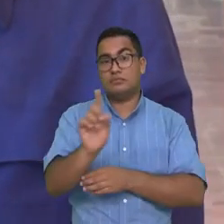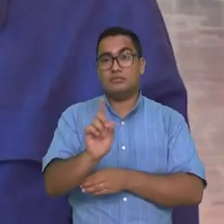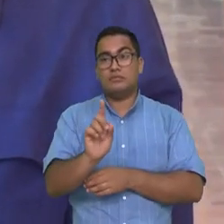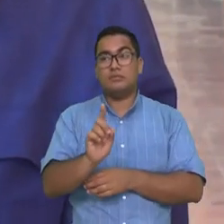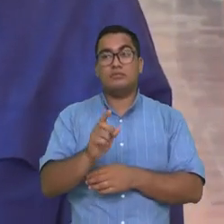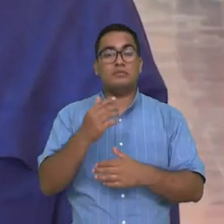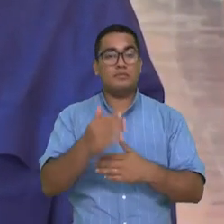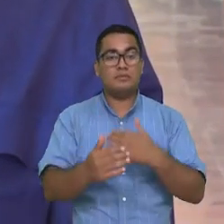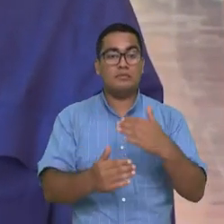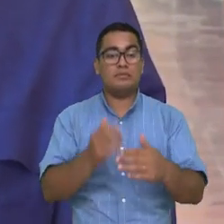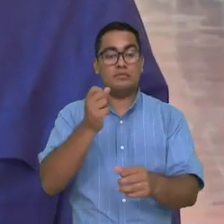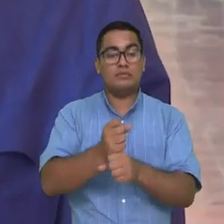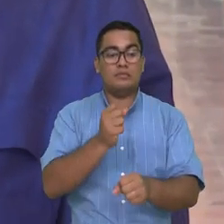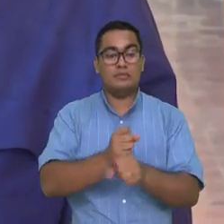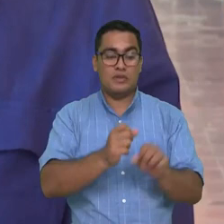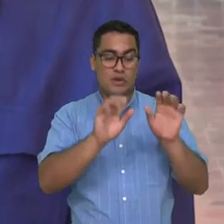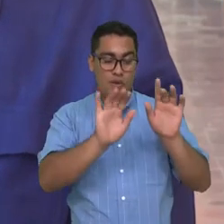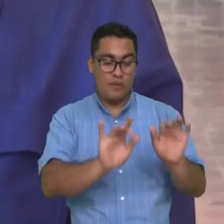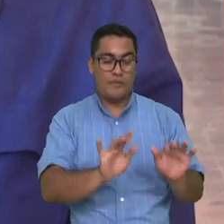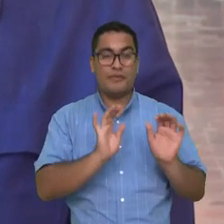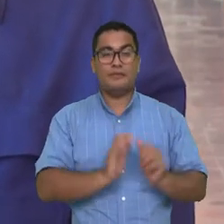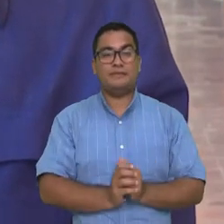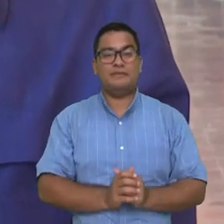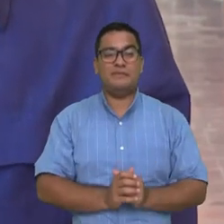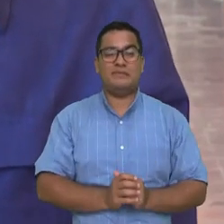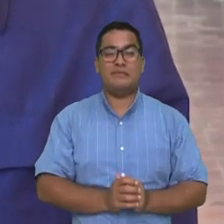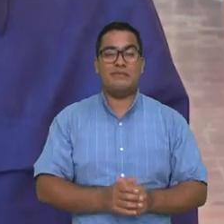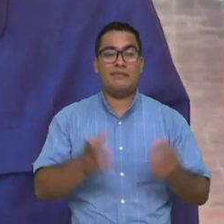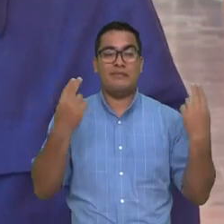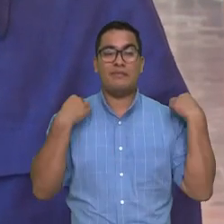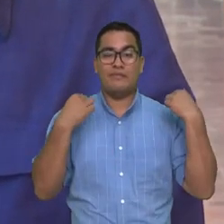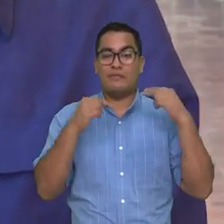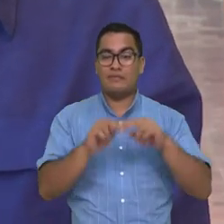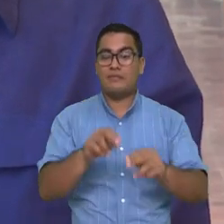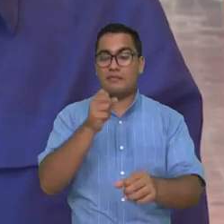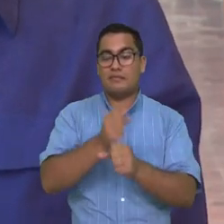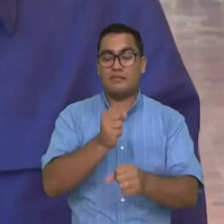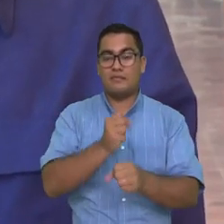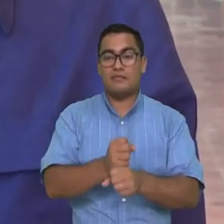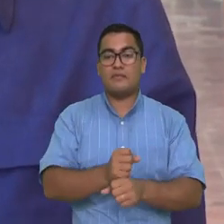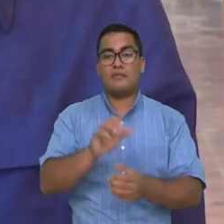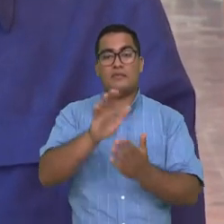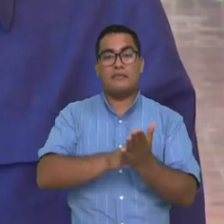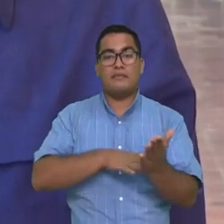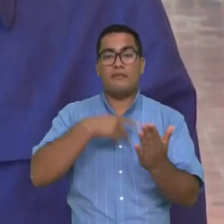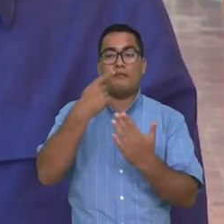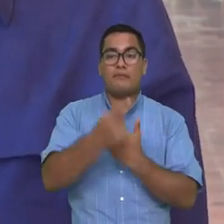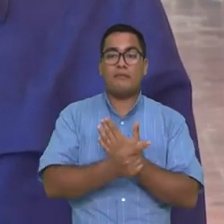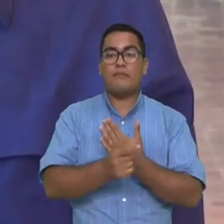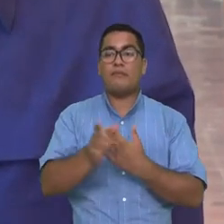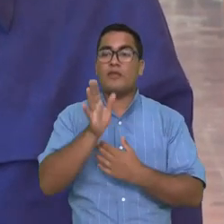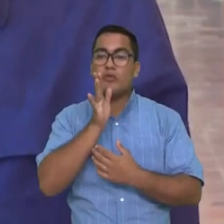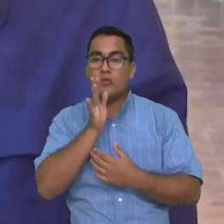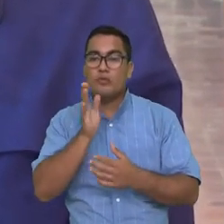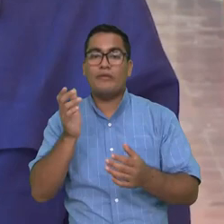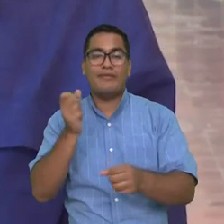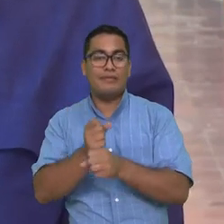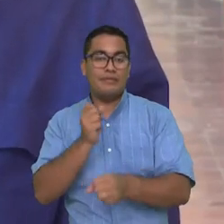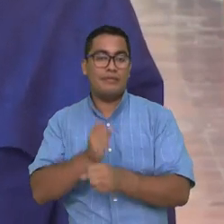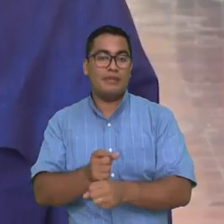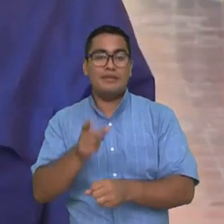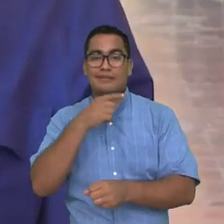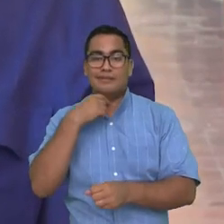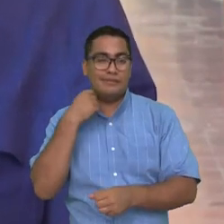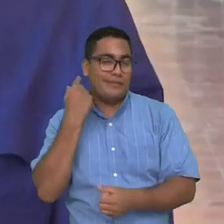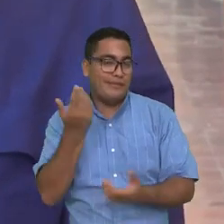en un proceso de trabajo en línea. Entonces los maestros están trabajando programas y plataformas para que los muchachos estén trabajando, pero no es esa la realidad de todos